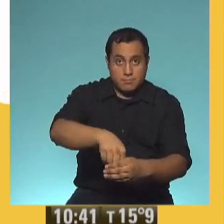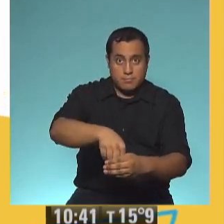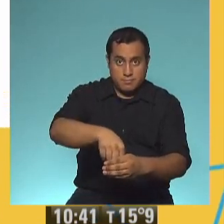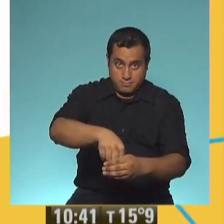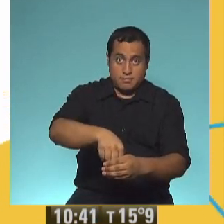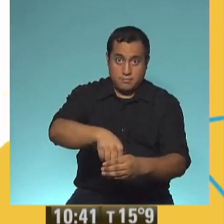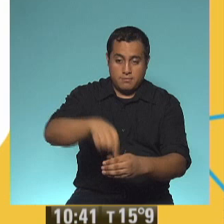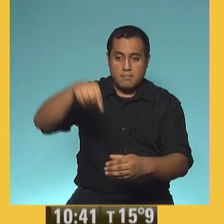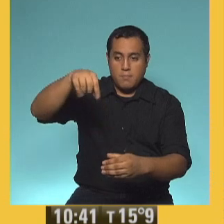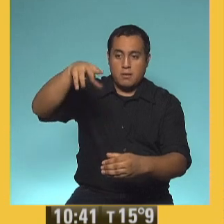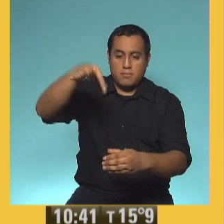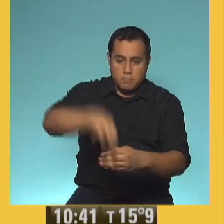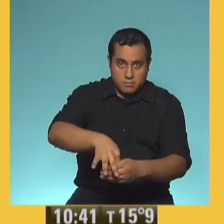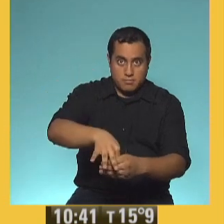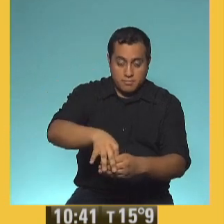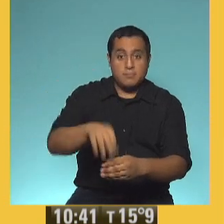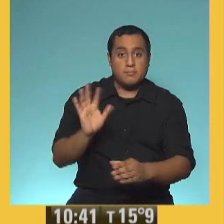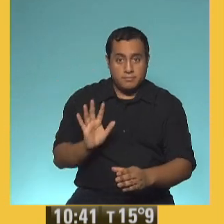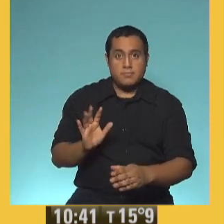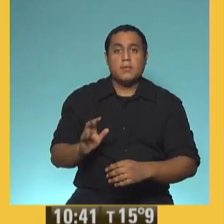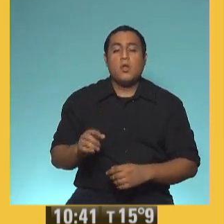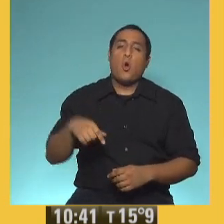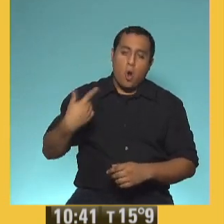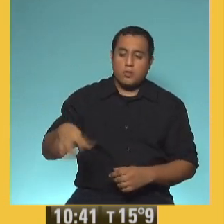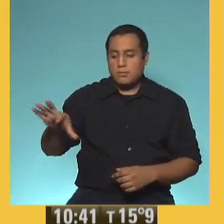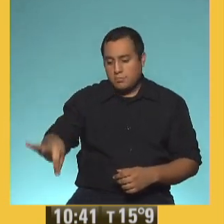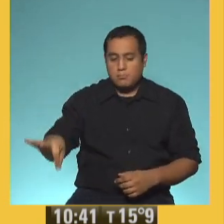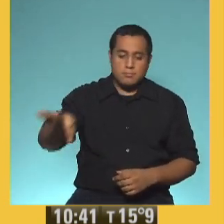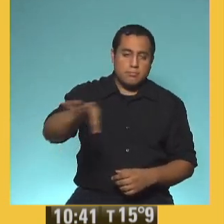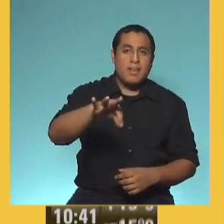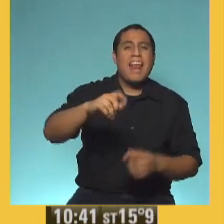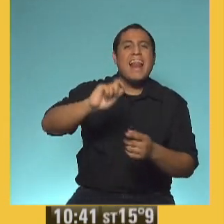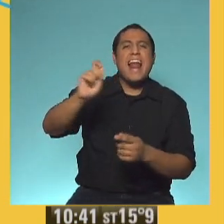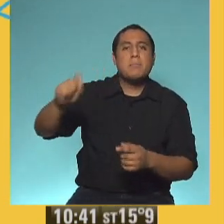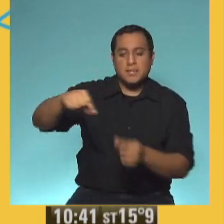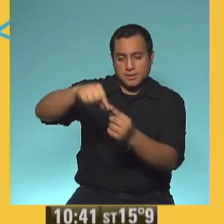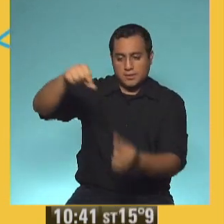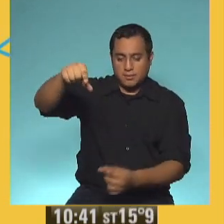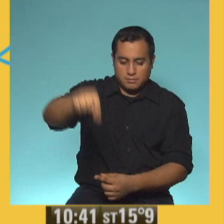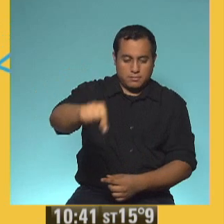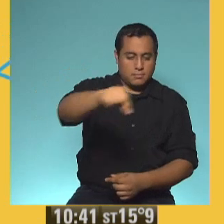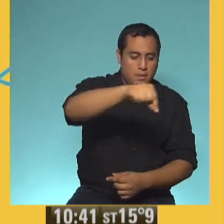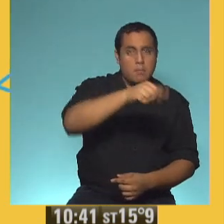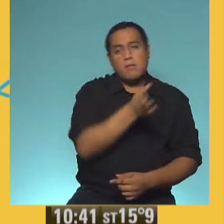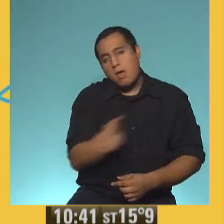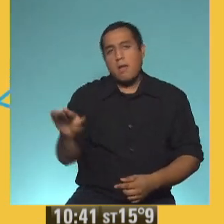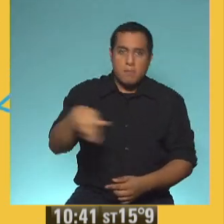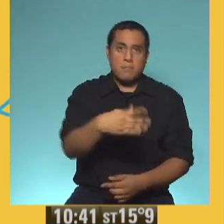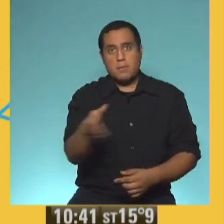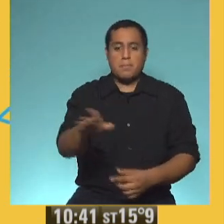el lápiz en el básico todo otro requisito vuelvo a pasar por los conos